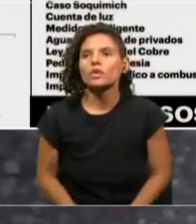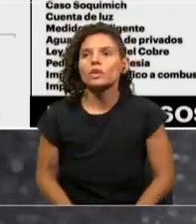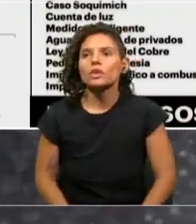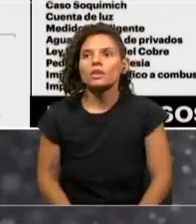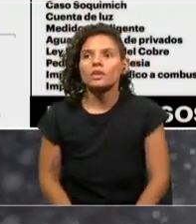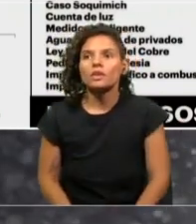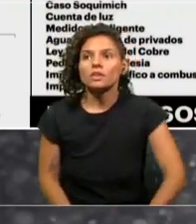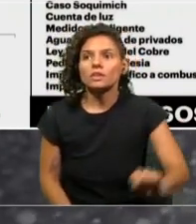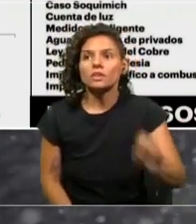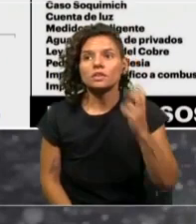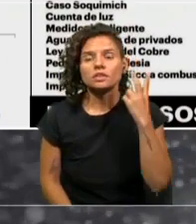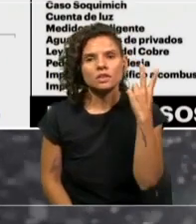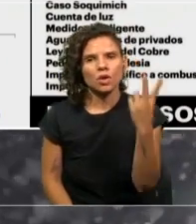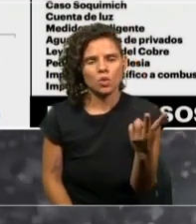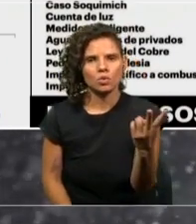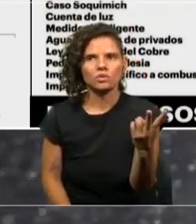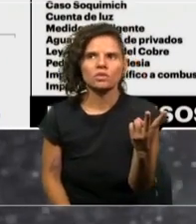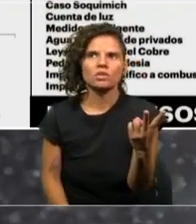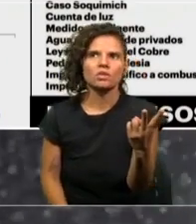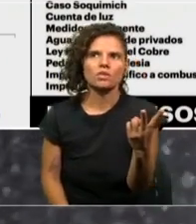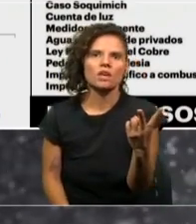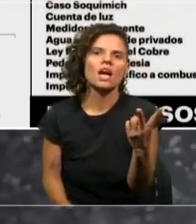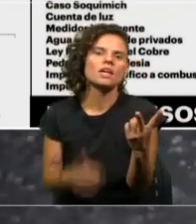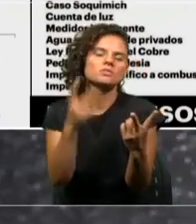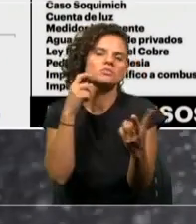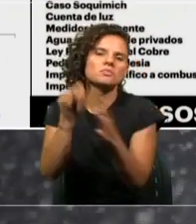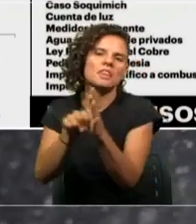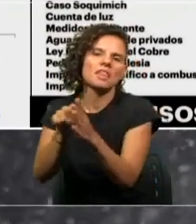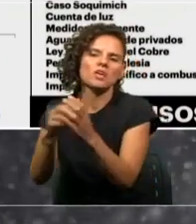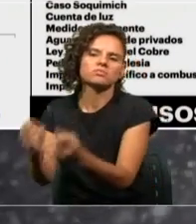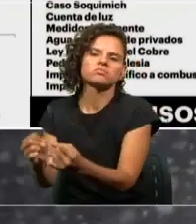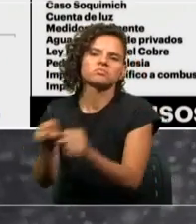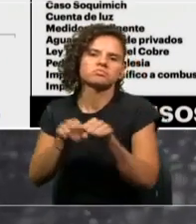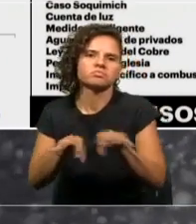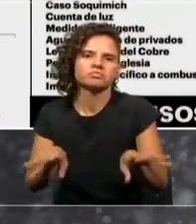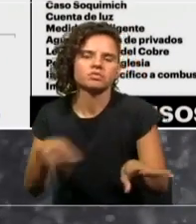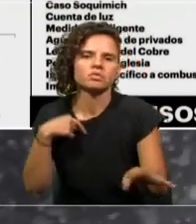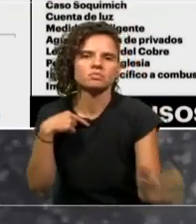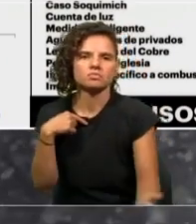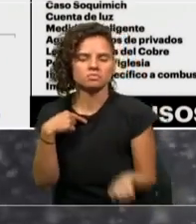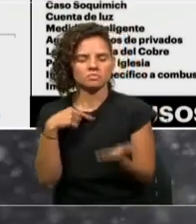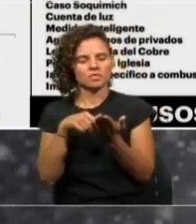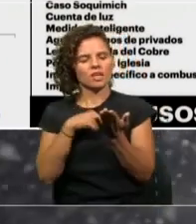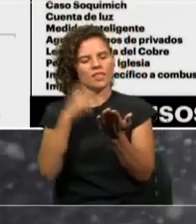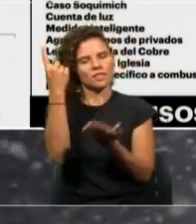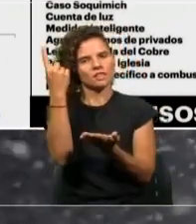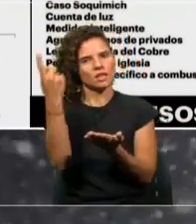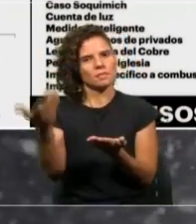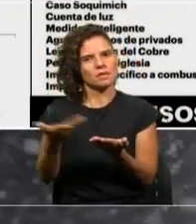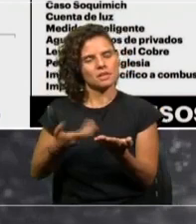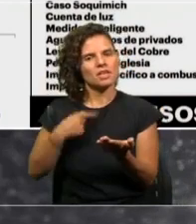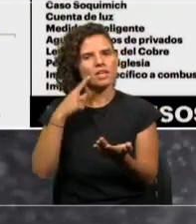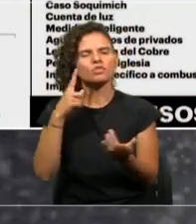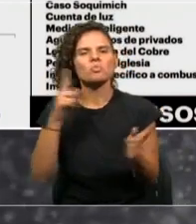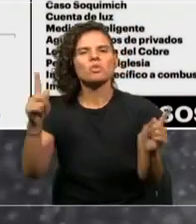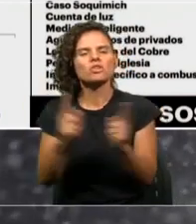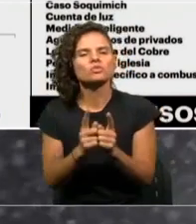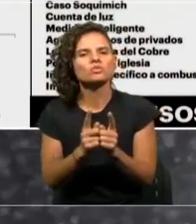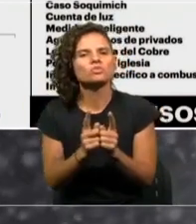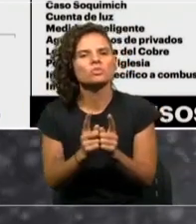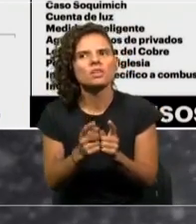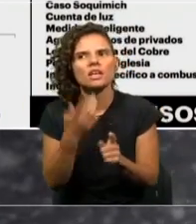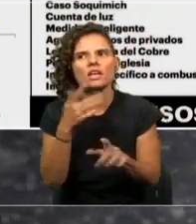Segundo dato, no tan académico, es un viral que llegó a mis manos en diciembre, pero que resume bastante bien el conjunto de